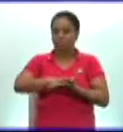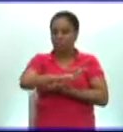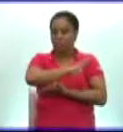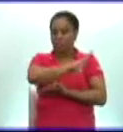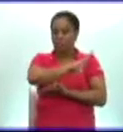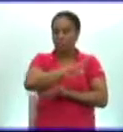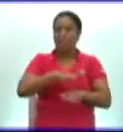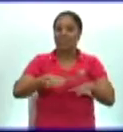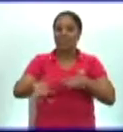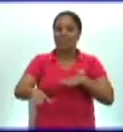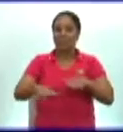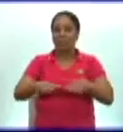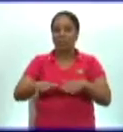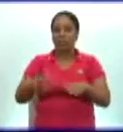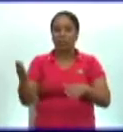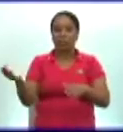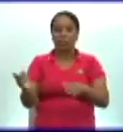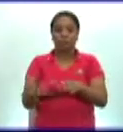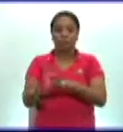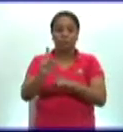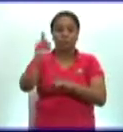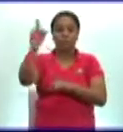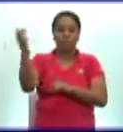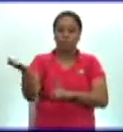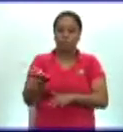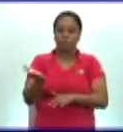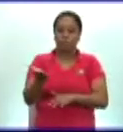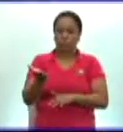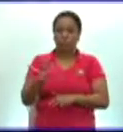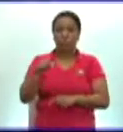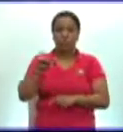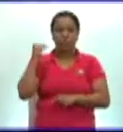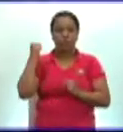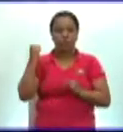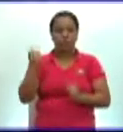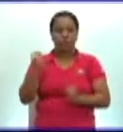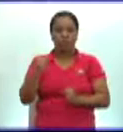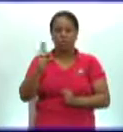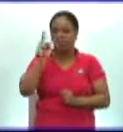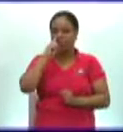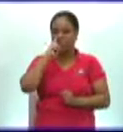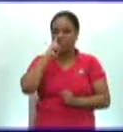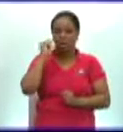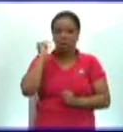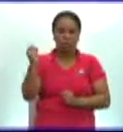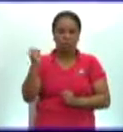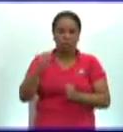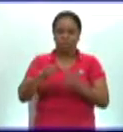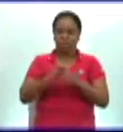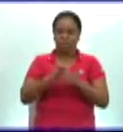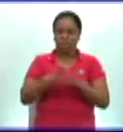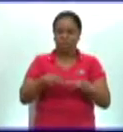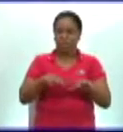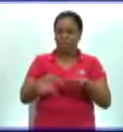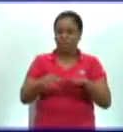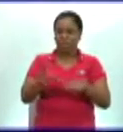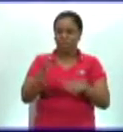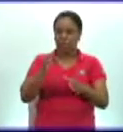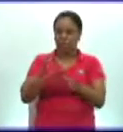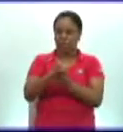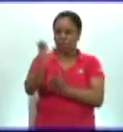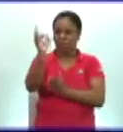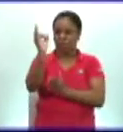mueve aumentando su velocidad. Fuerza, gravedad, la normal, el movimiento, hacia dónde es.